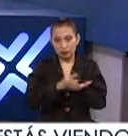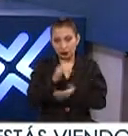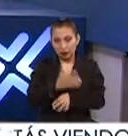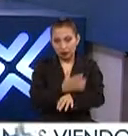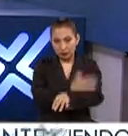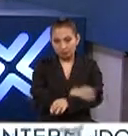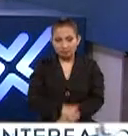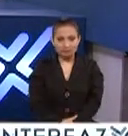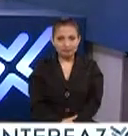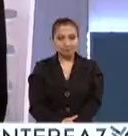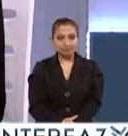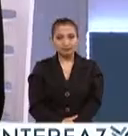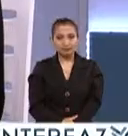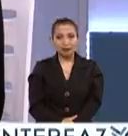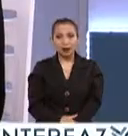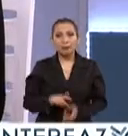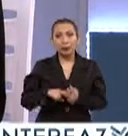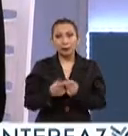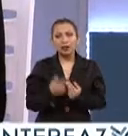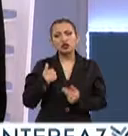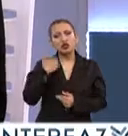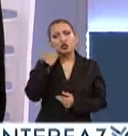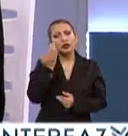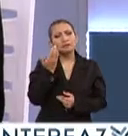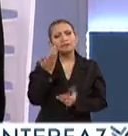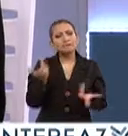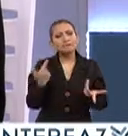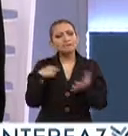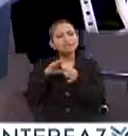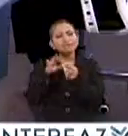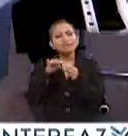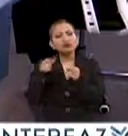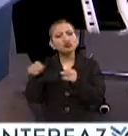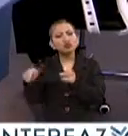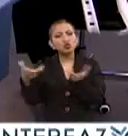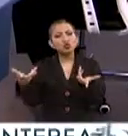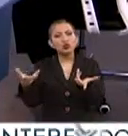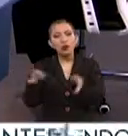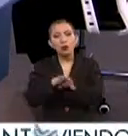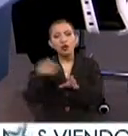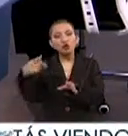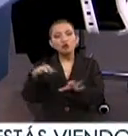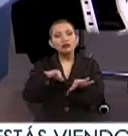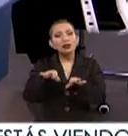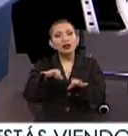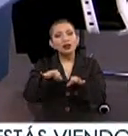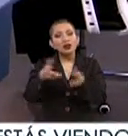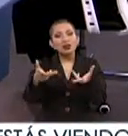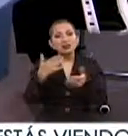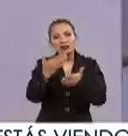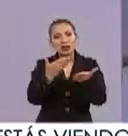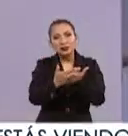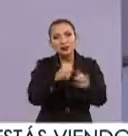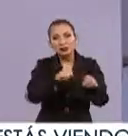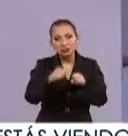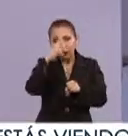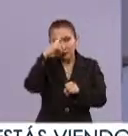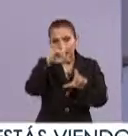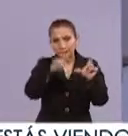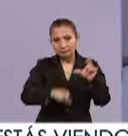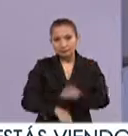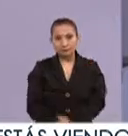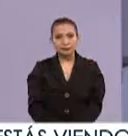por estar con nosotros. Para empezar, doctora, me gustaría que nos explicara un poco cuáles son las funciones principales del Servicio Sismológico